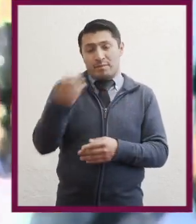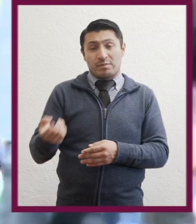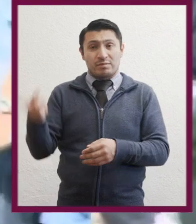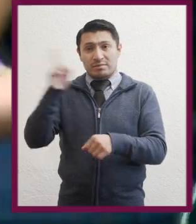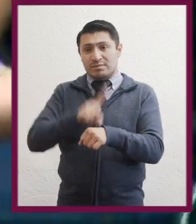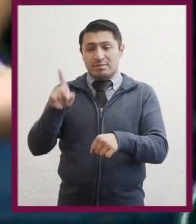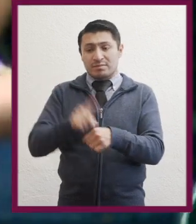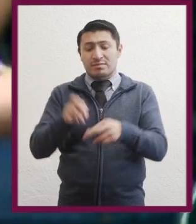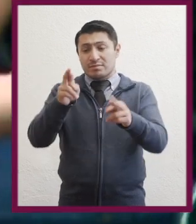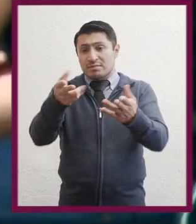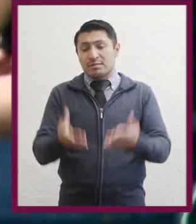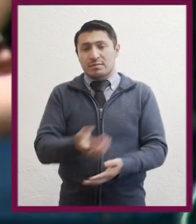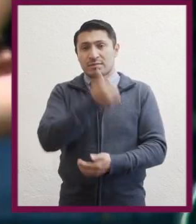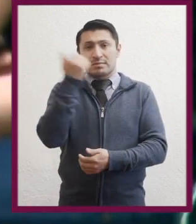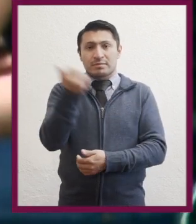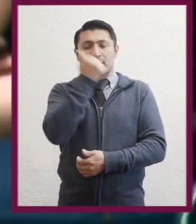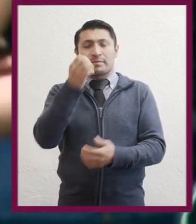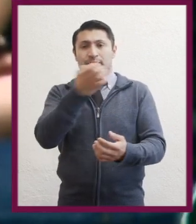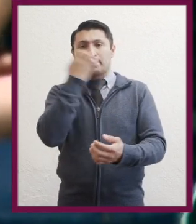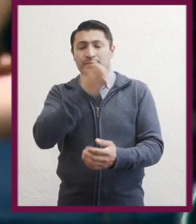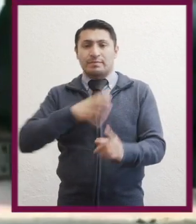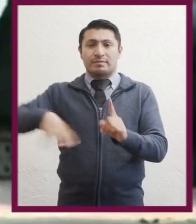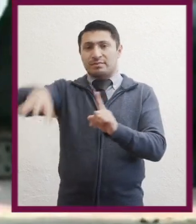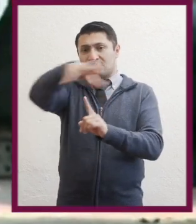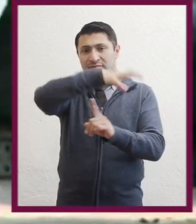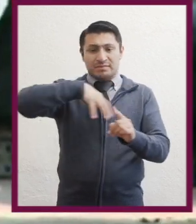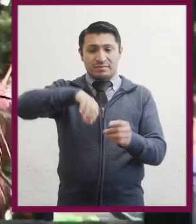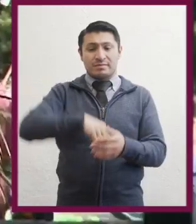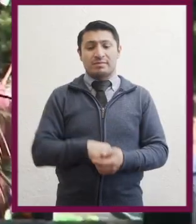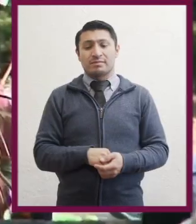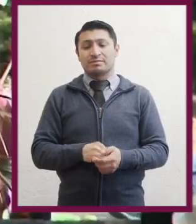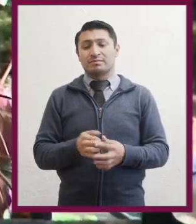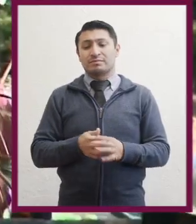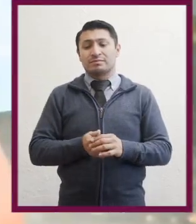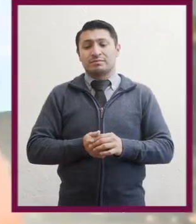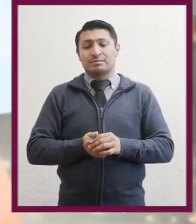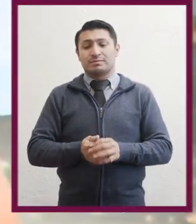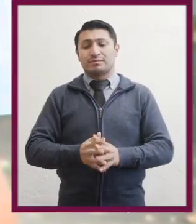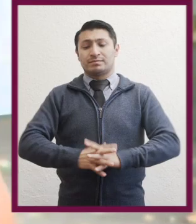días recibe a los estudiantes de las escuelas cercanas.